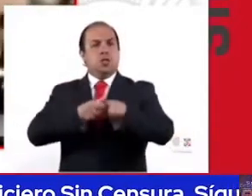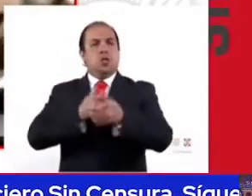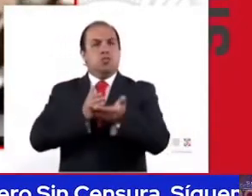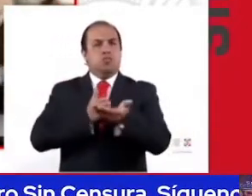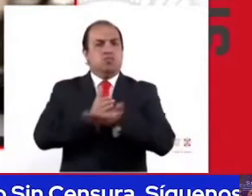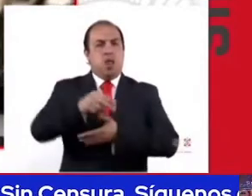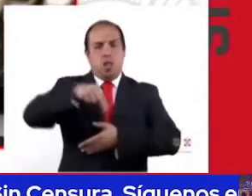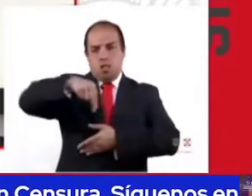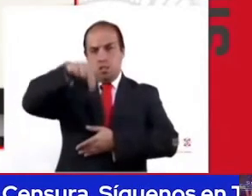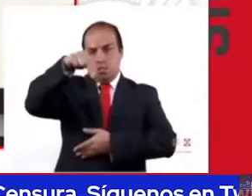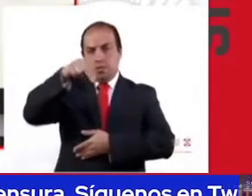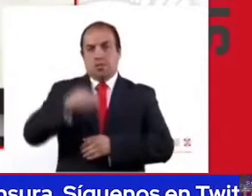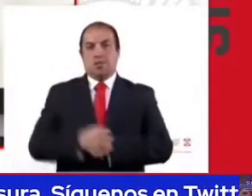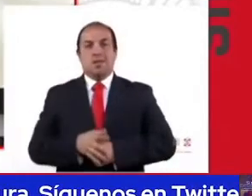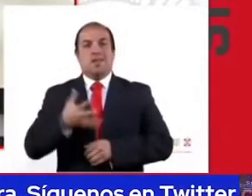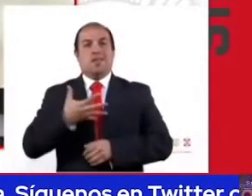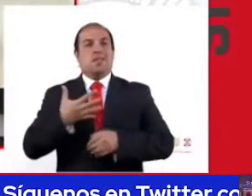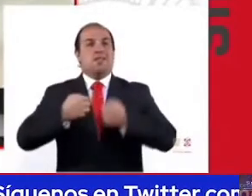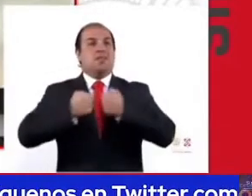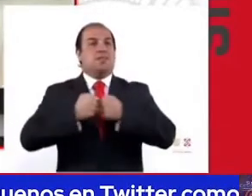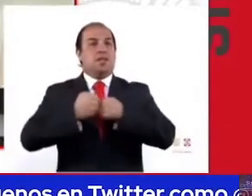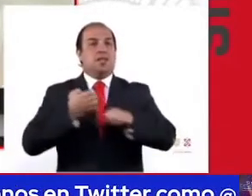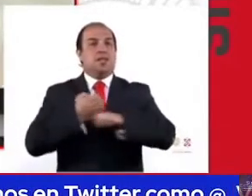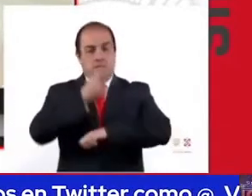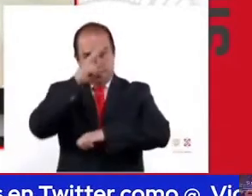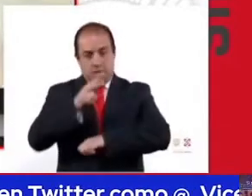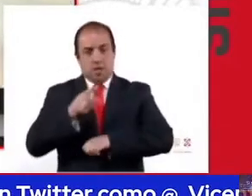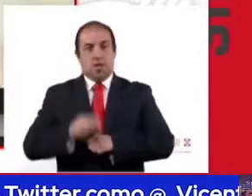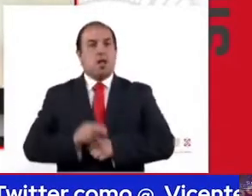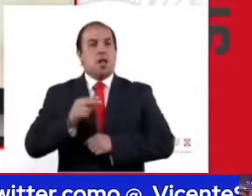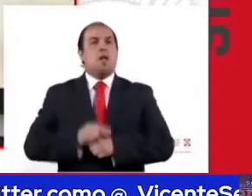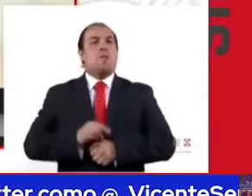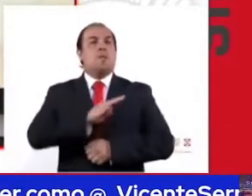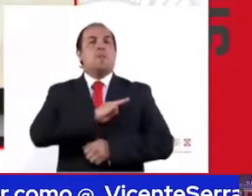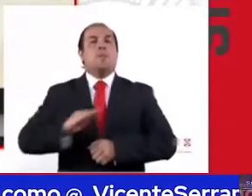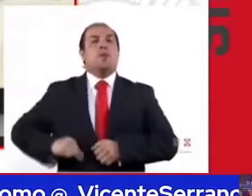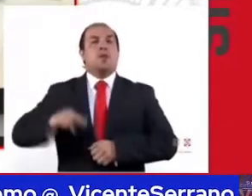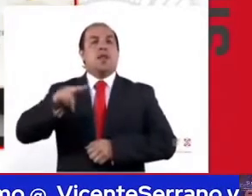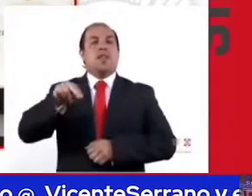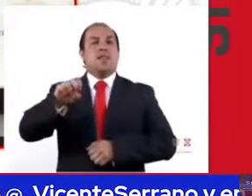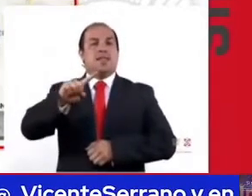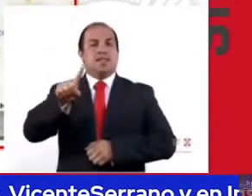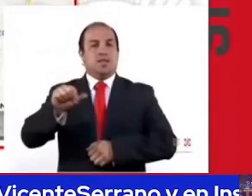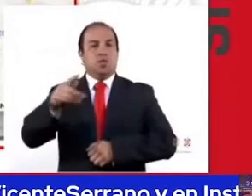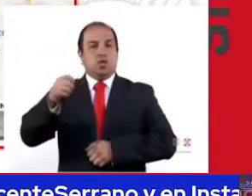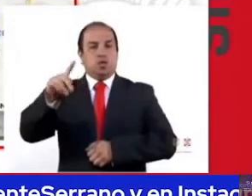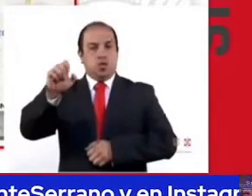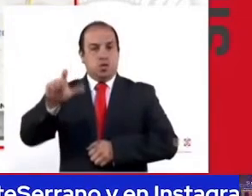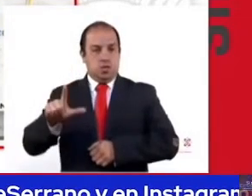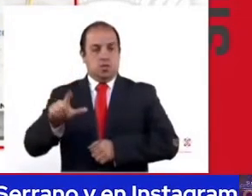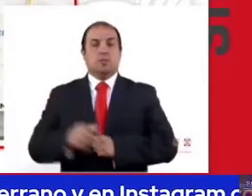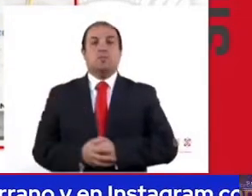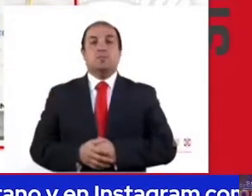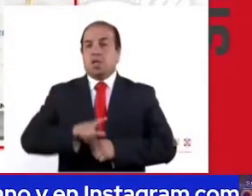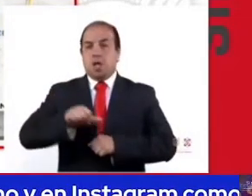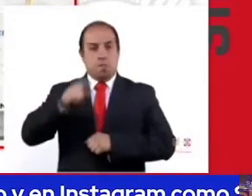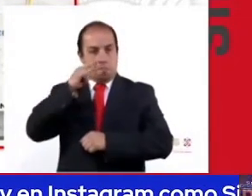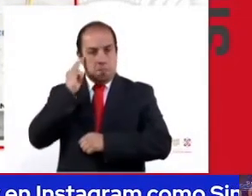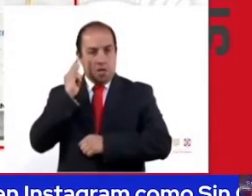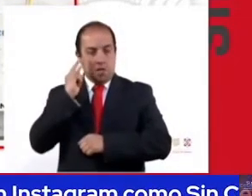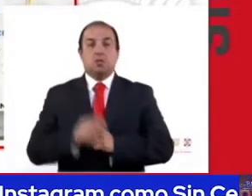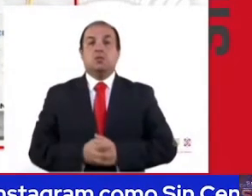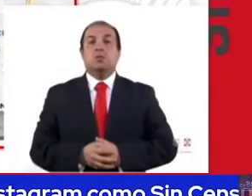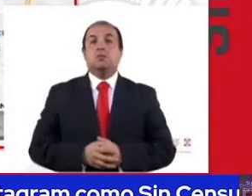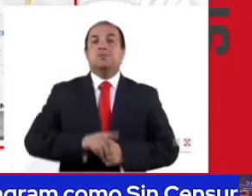para pasar al perímetro del Estado de México, en el municipio de Nezahualcóyotl, donde se pierde de vista. Ahora bien, el tripulante